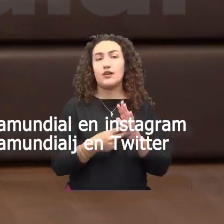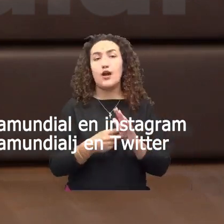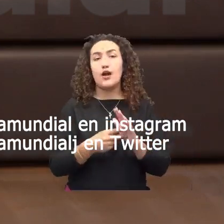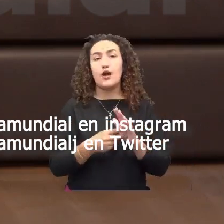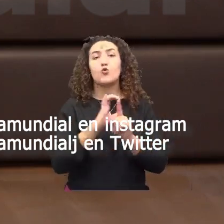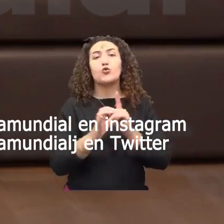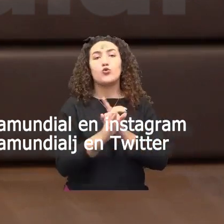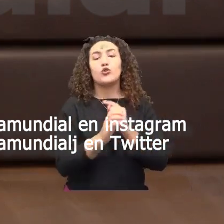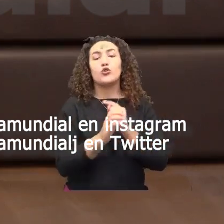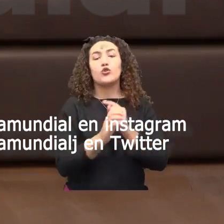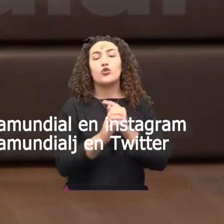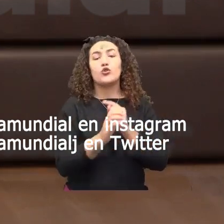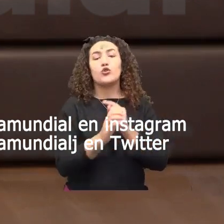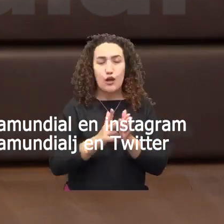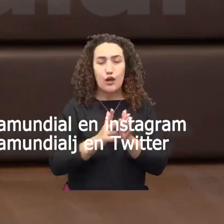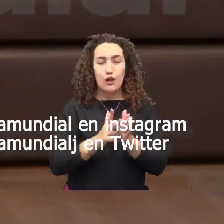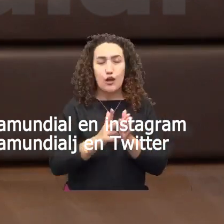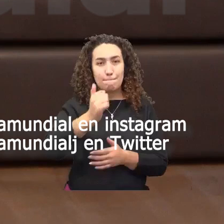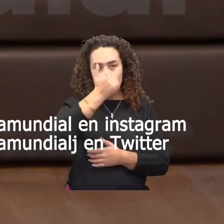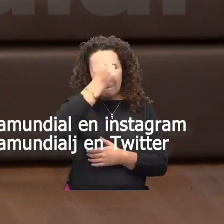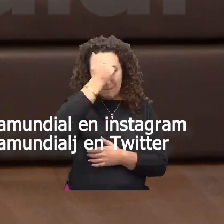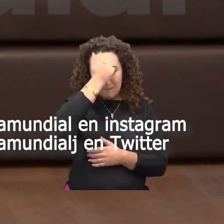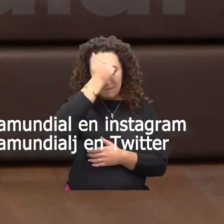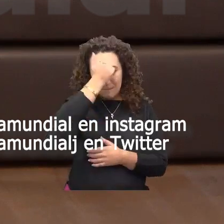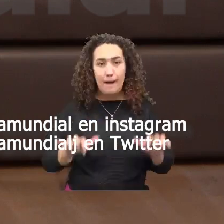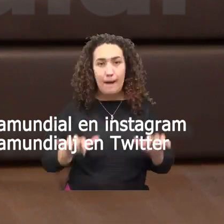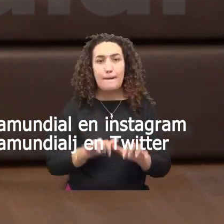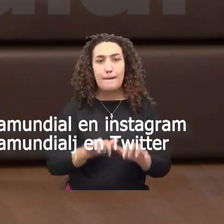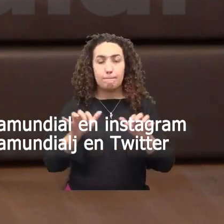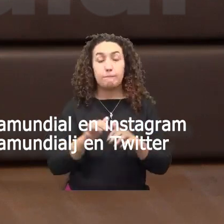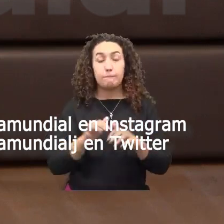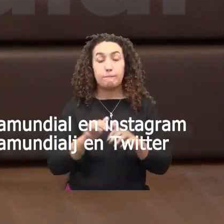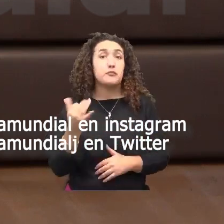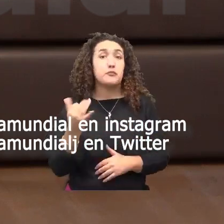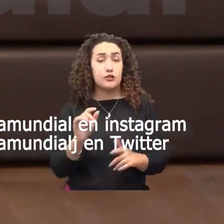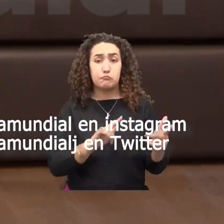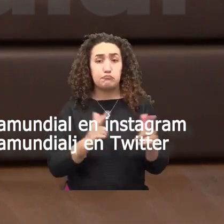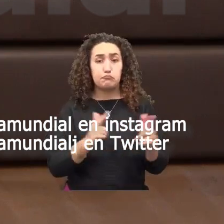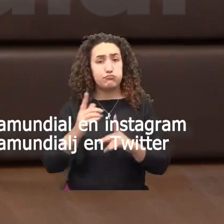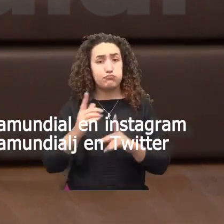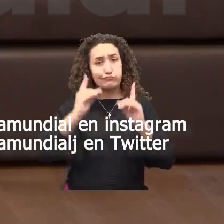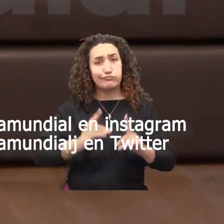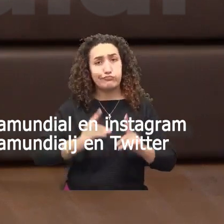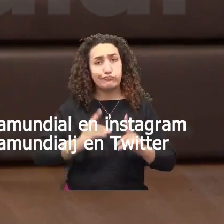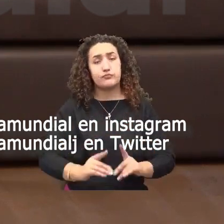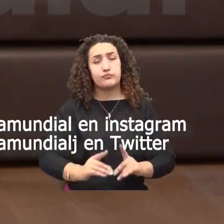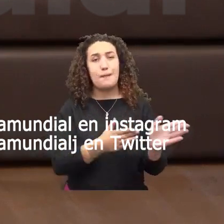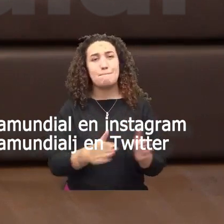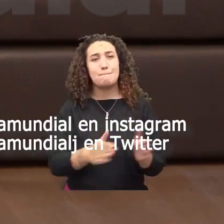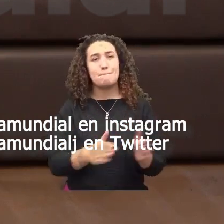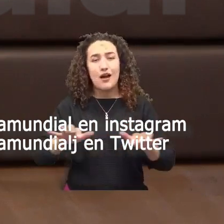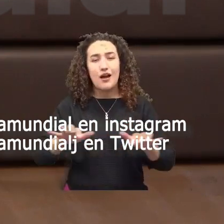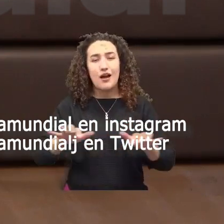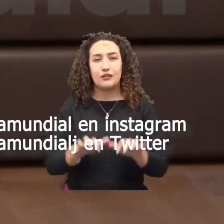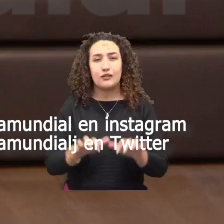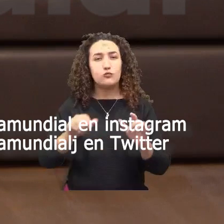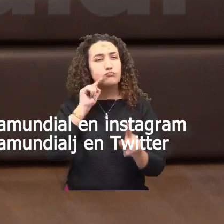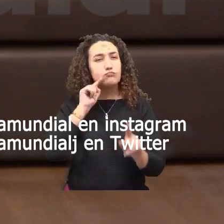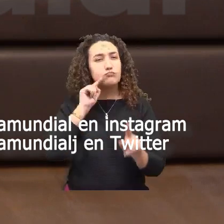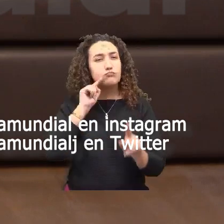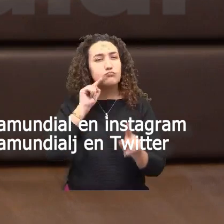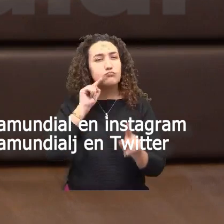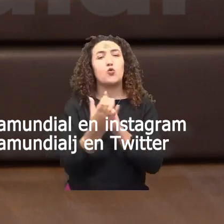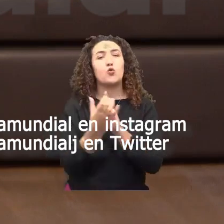principal de nuestras actividades, y ya tenemos definido un plan de acción para que la cultura regio esté presente desde